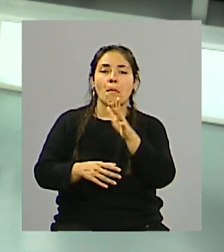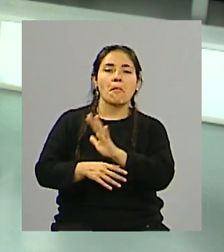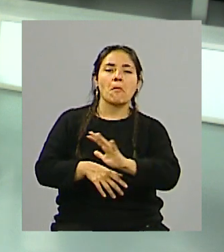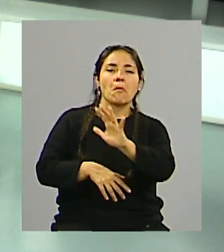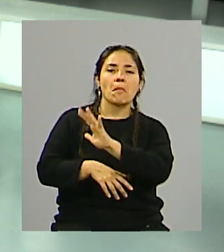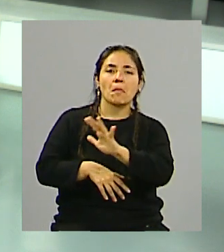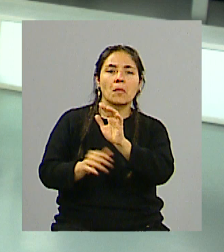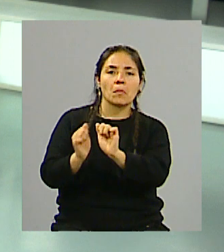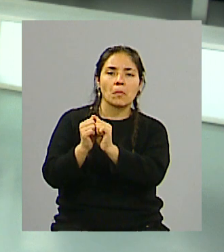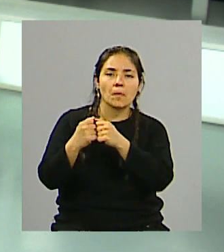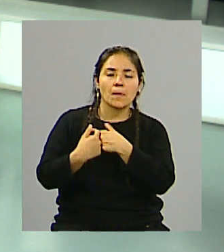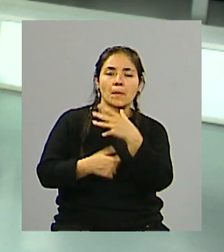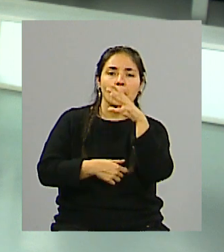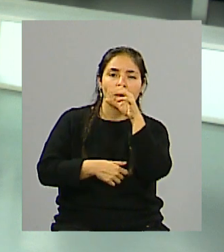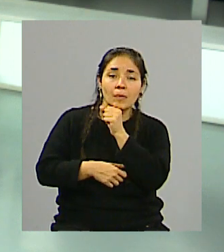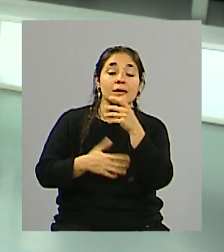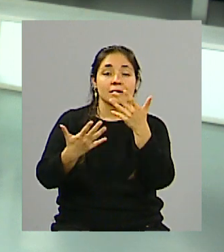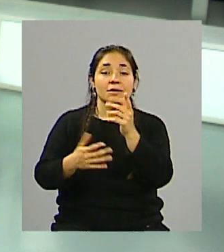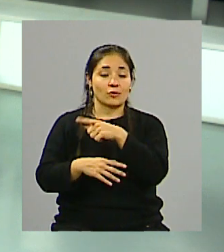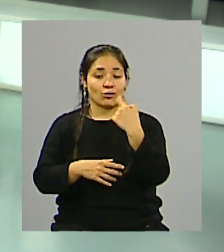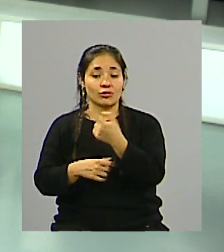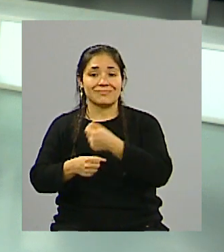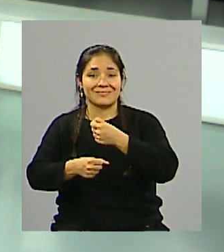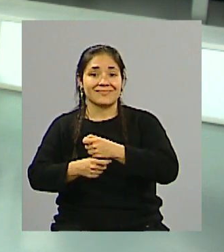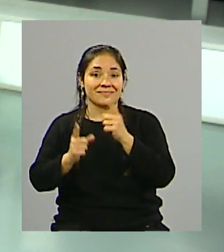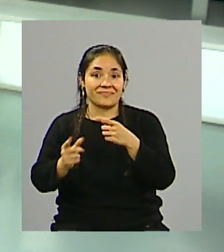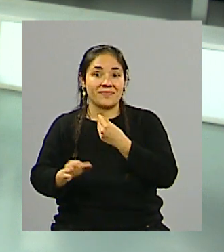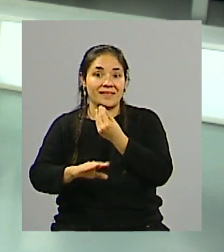y entonces el trabajo que tenemos que hacer nosotros, y por eso estamos